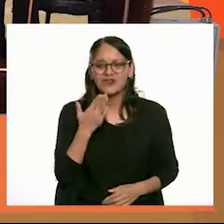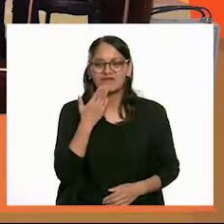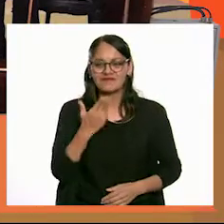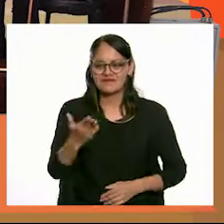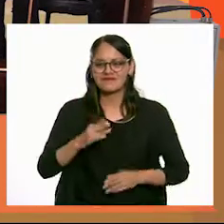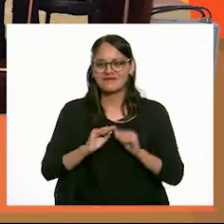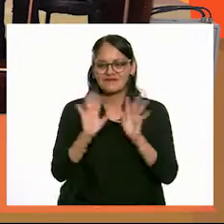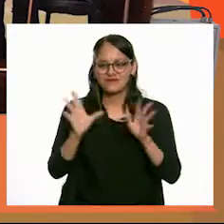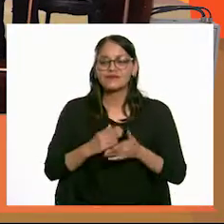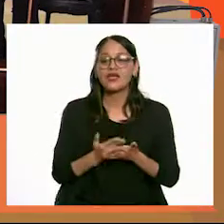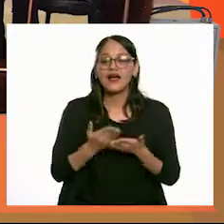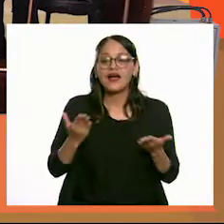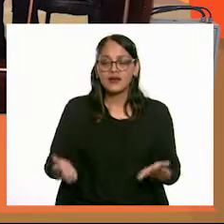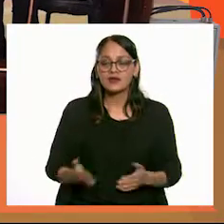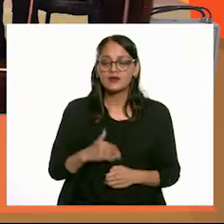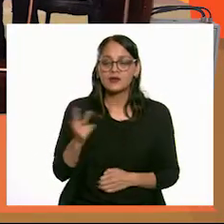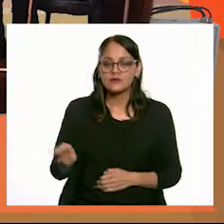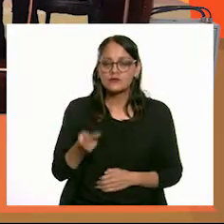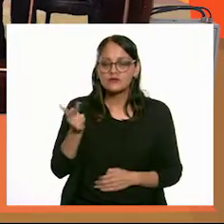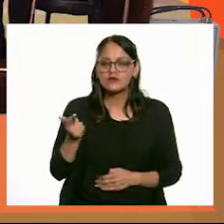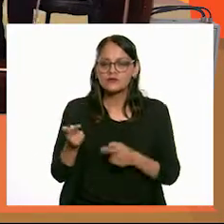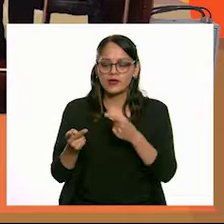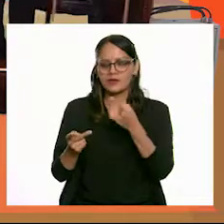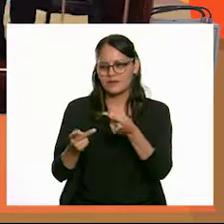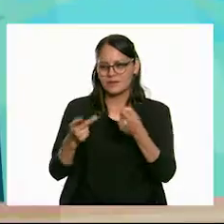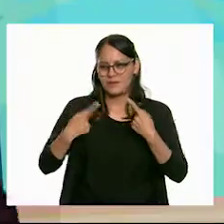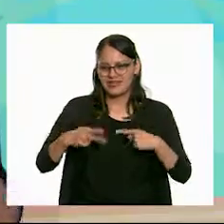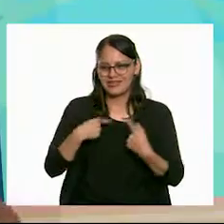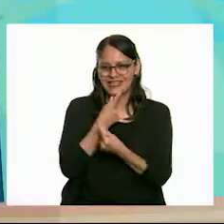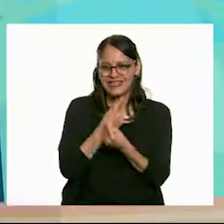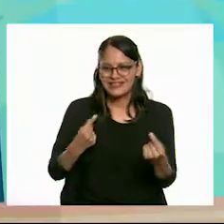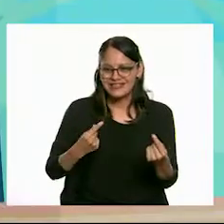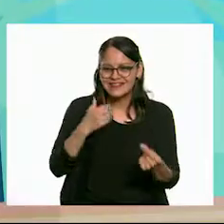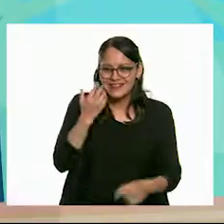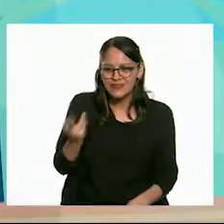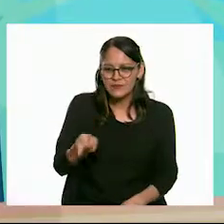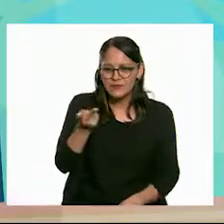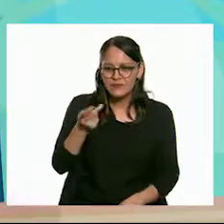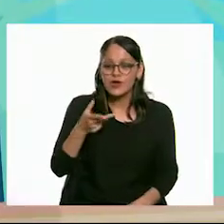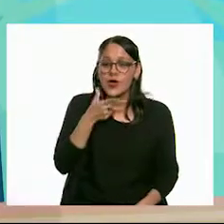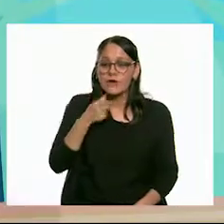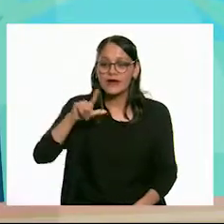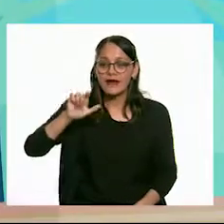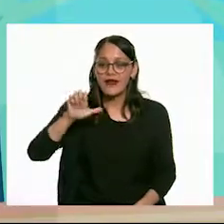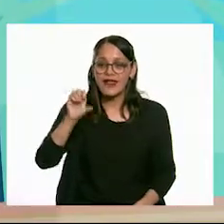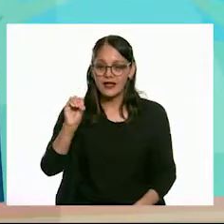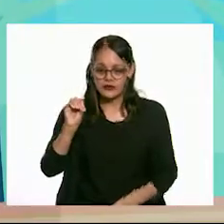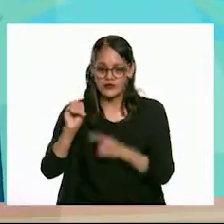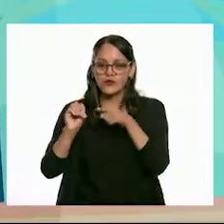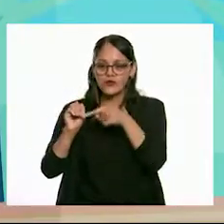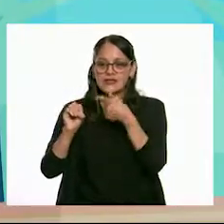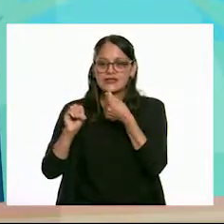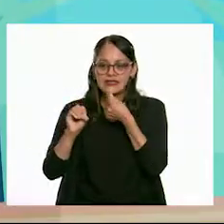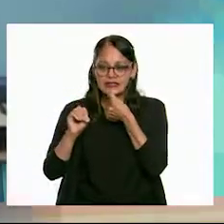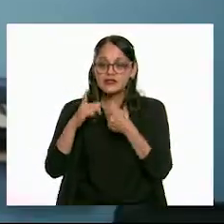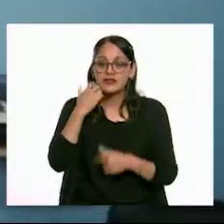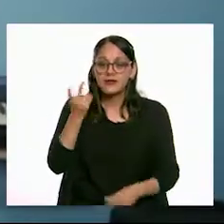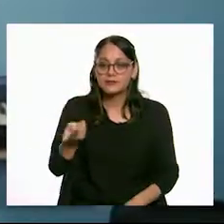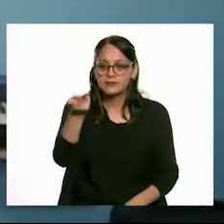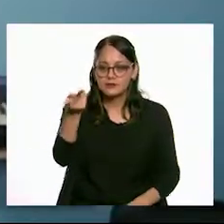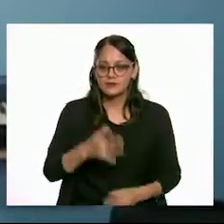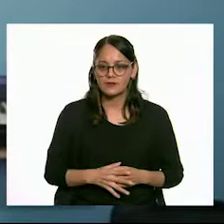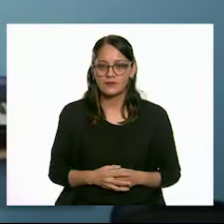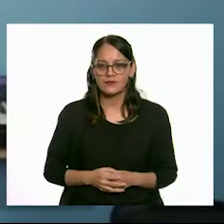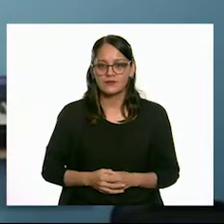bien, Beethoven! Ahora tenemos una pregunta de los fans. Él es Leo Sorcia Díaz y te pregunta...